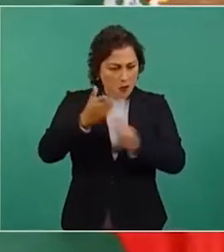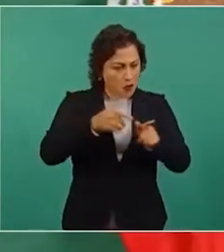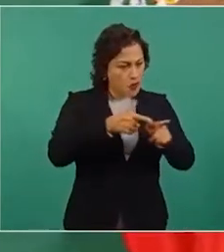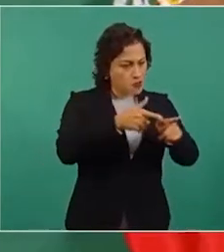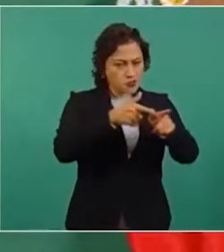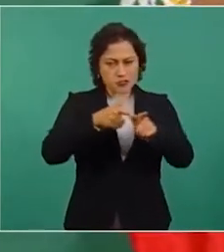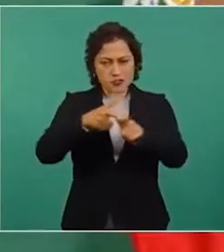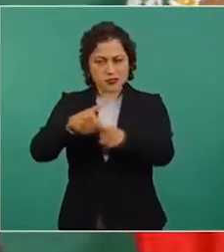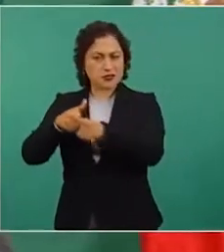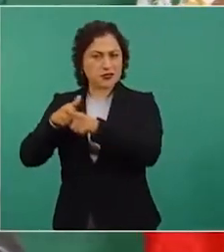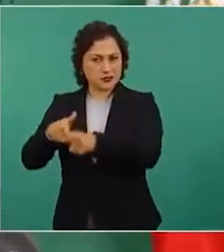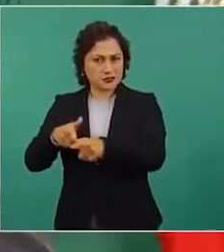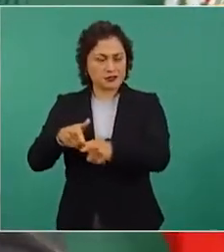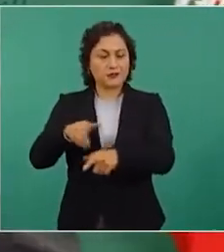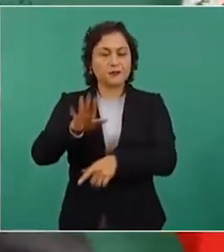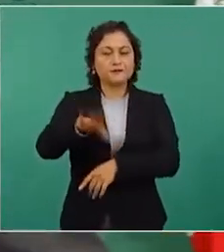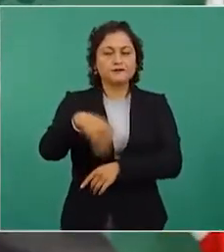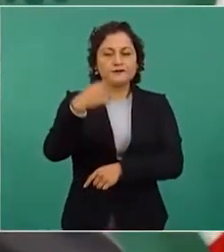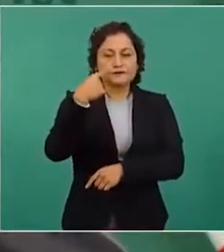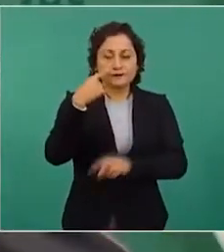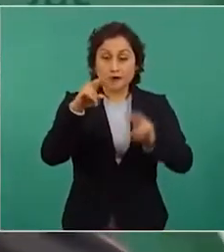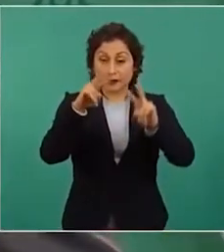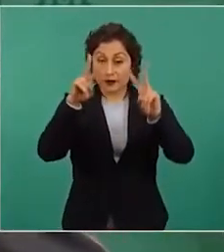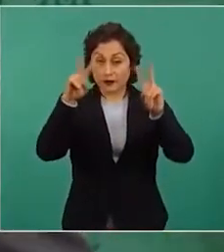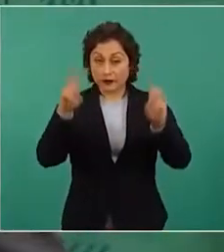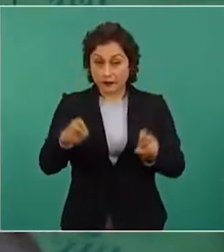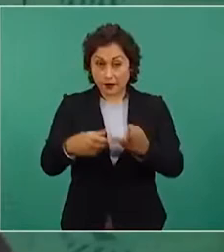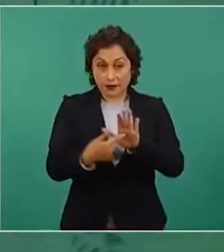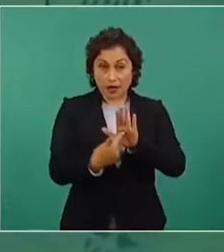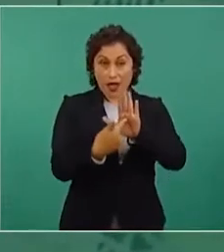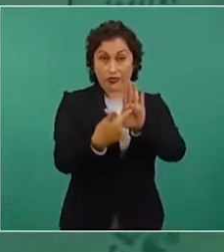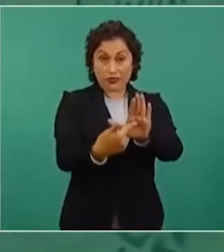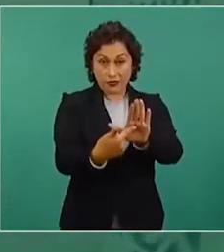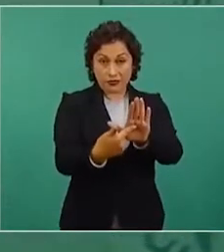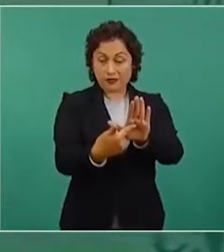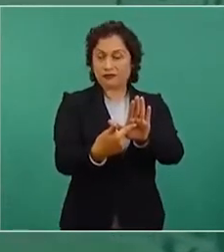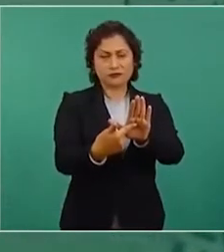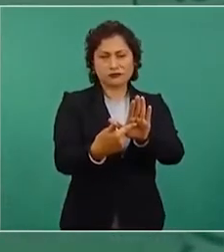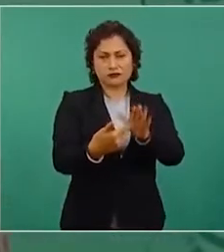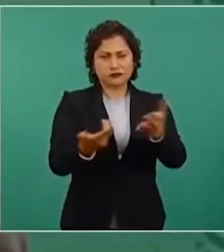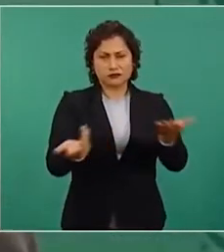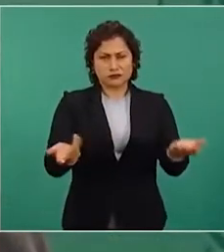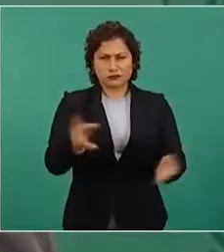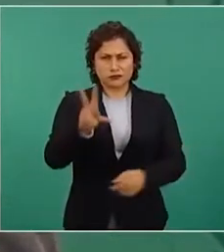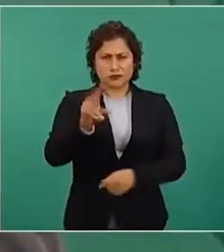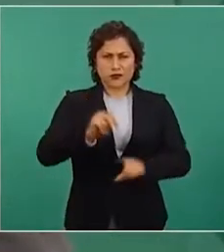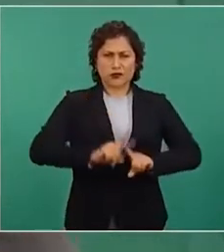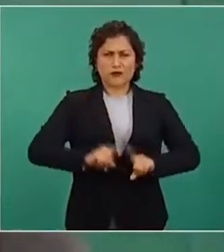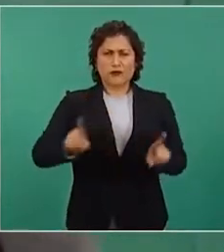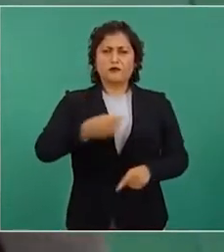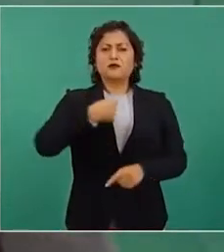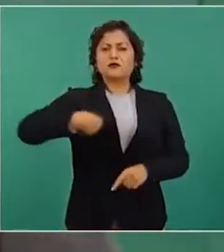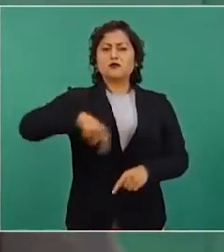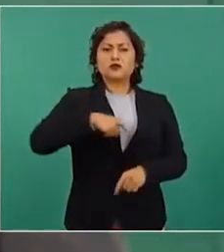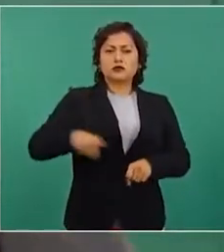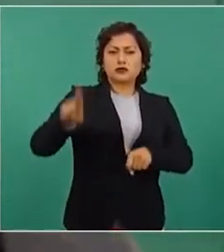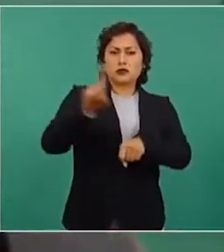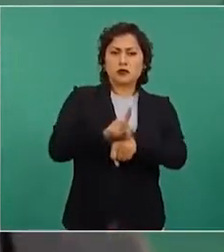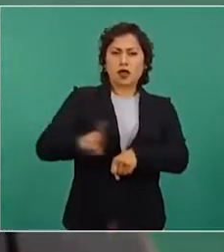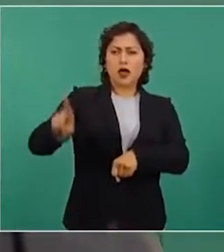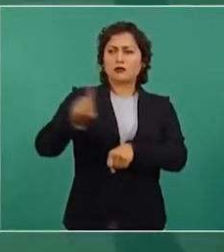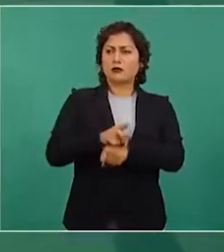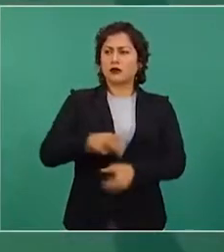No tiene nada que ver con la transparencia. Nosotros tenemos que rendir cuentas. Lo hacemos todos los días